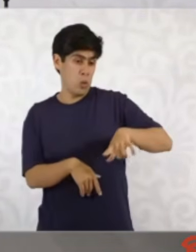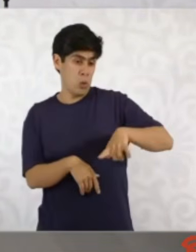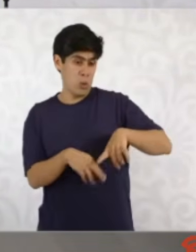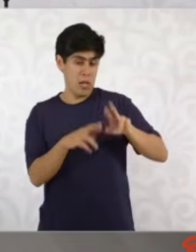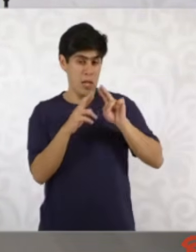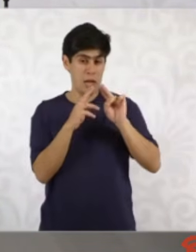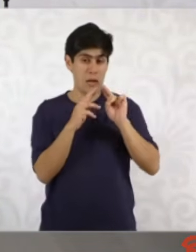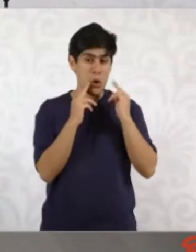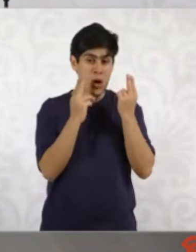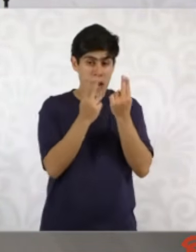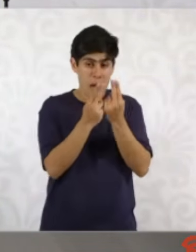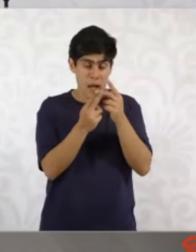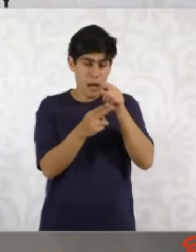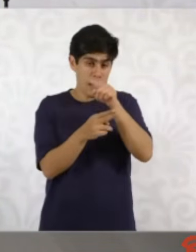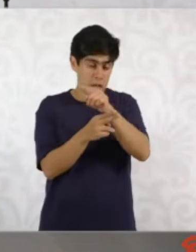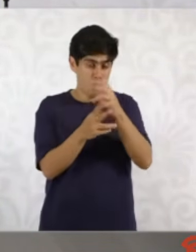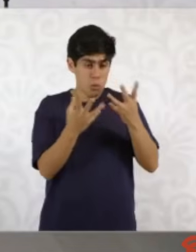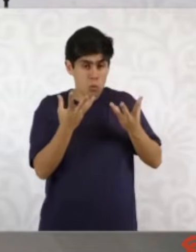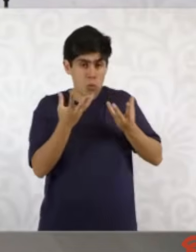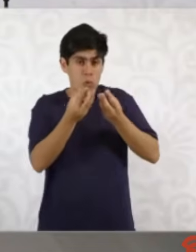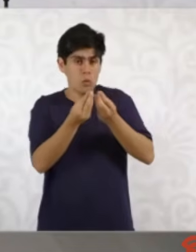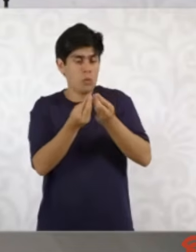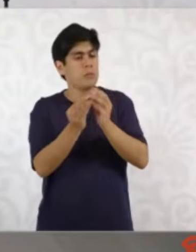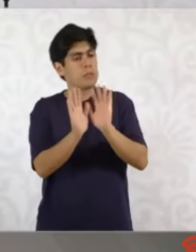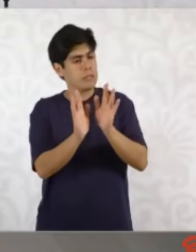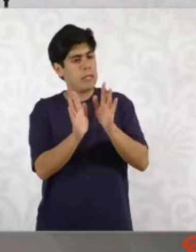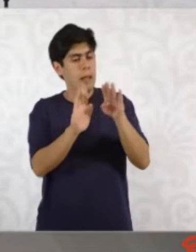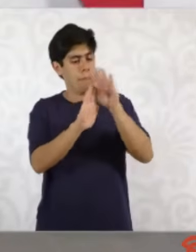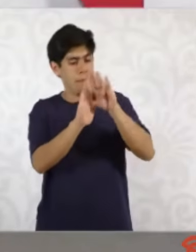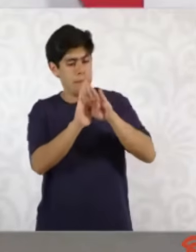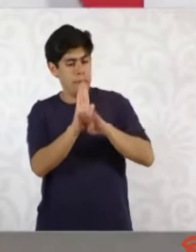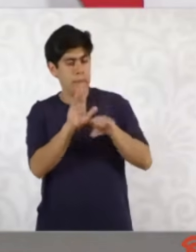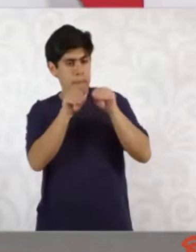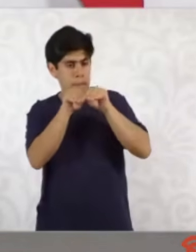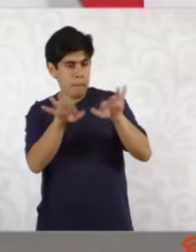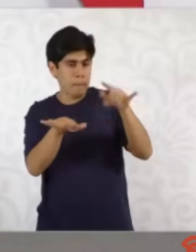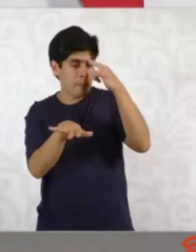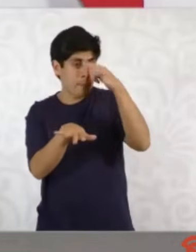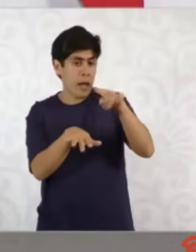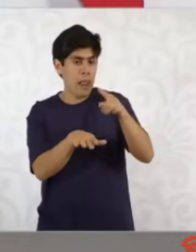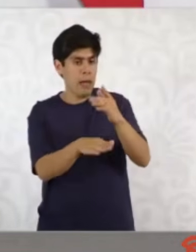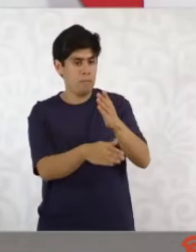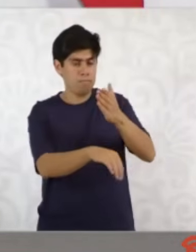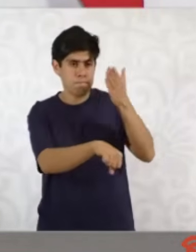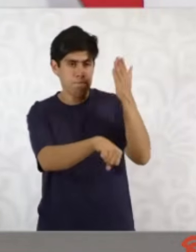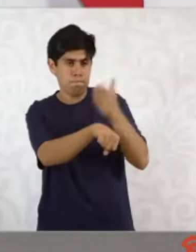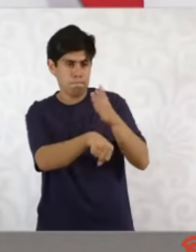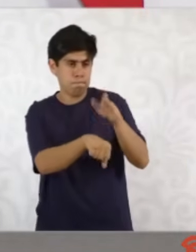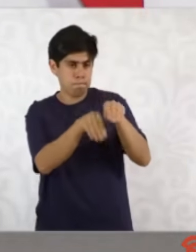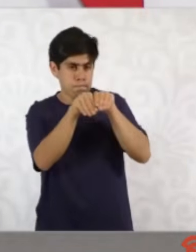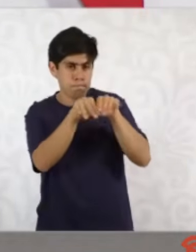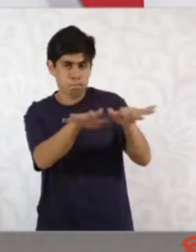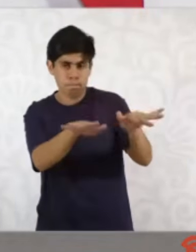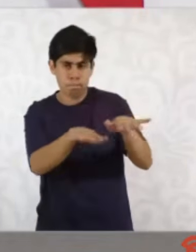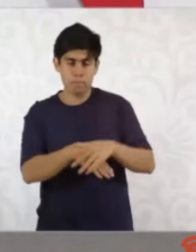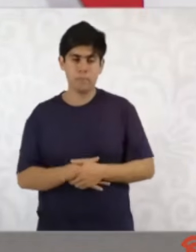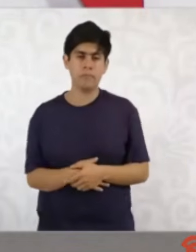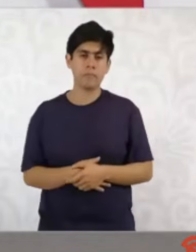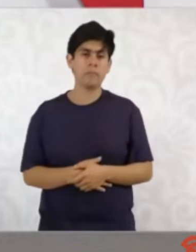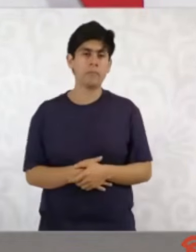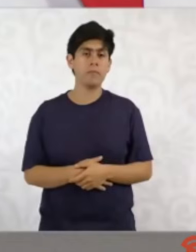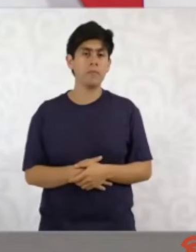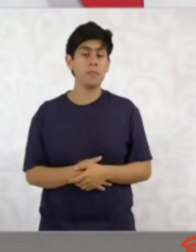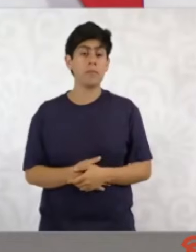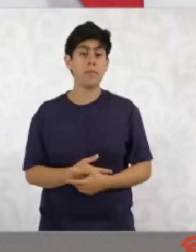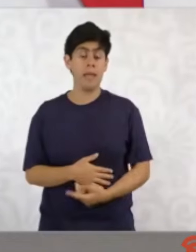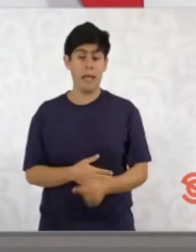que amenazan la libertad de expresión. Hay que llamar, Denise Dresser, hay que llamar esto como lo que es,